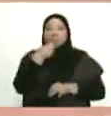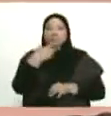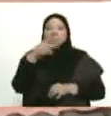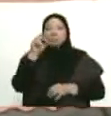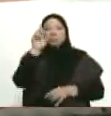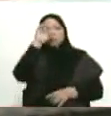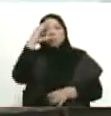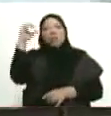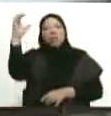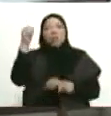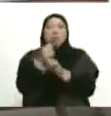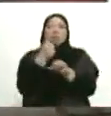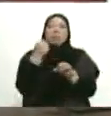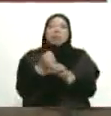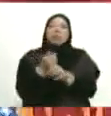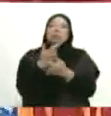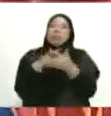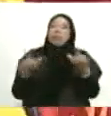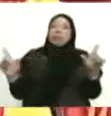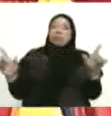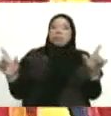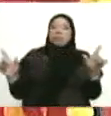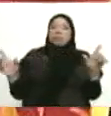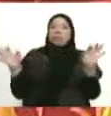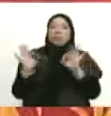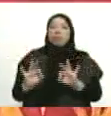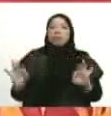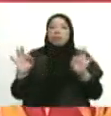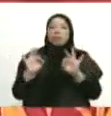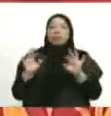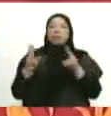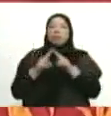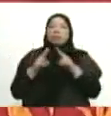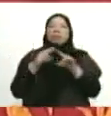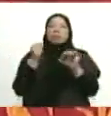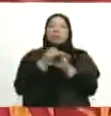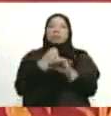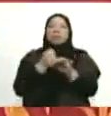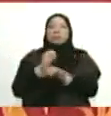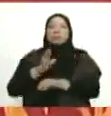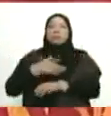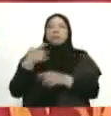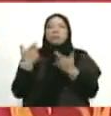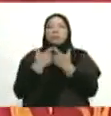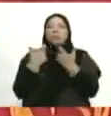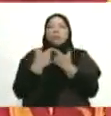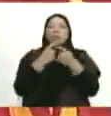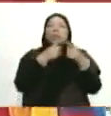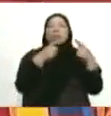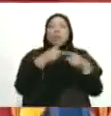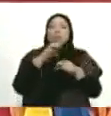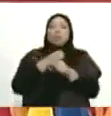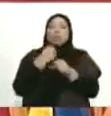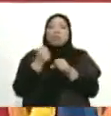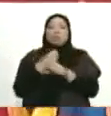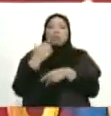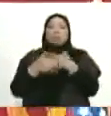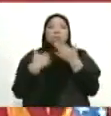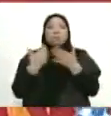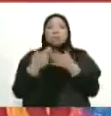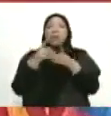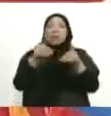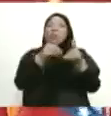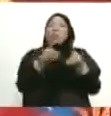Dios a gente libre, que nadie vaya a caer en la guerra de división que puedan tener ellos. Si se quiere